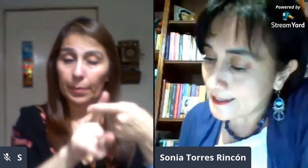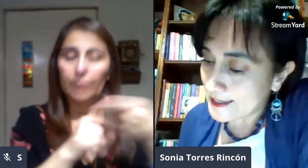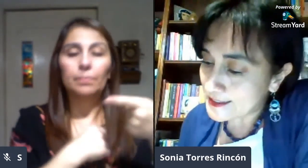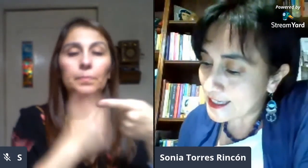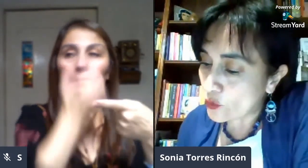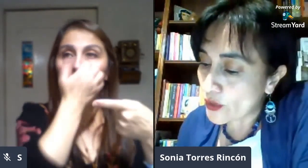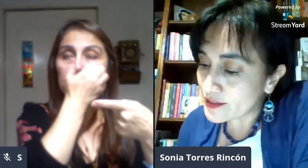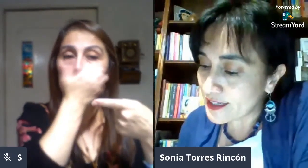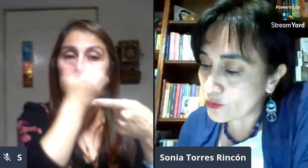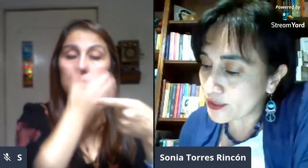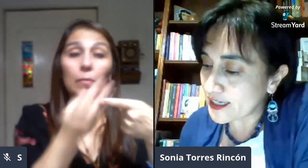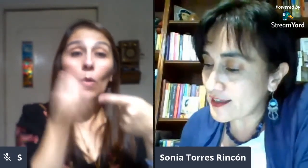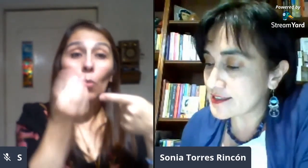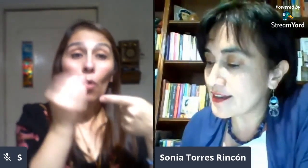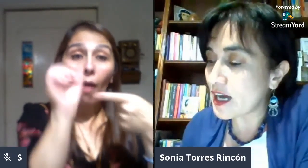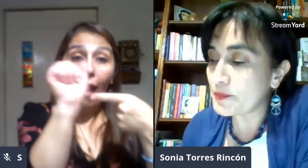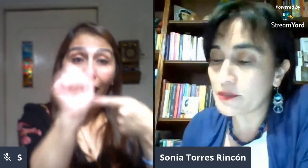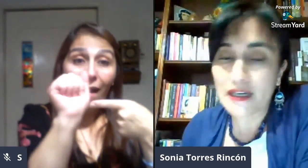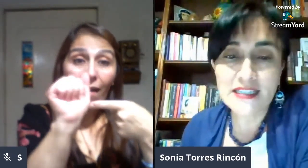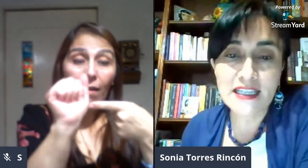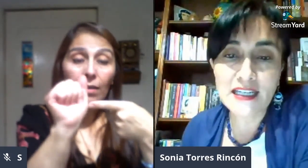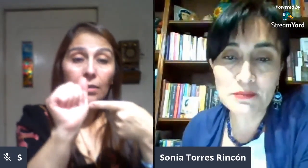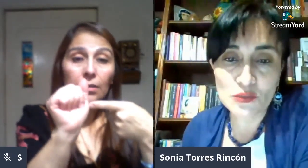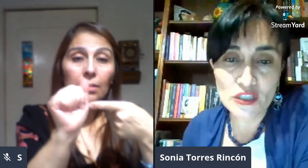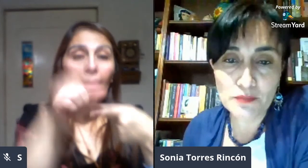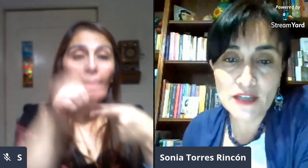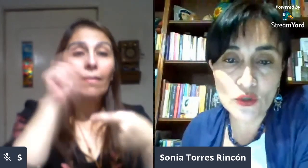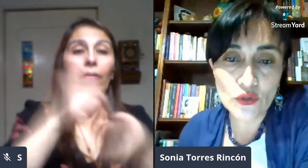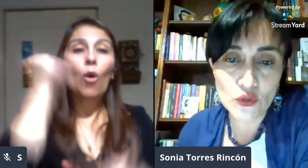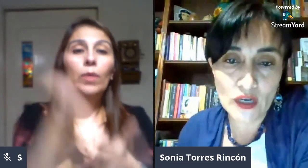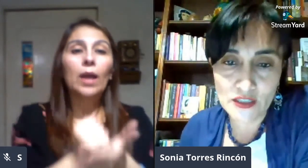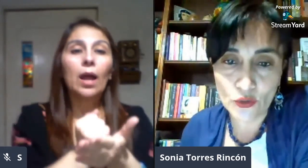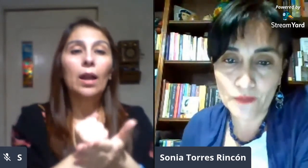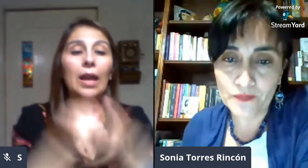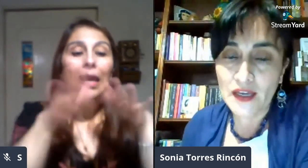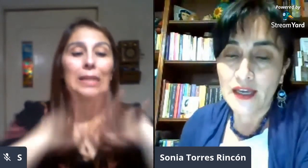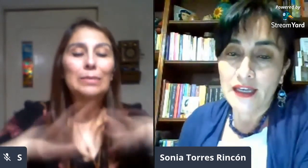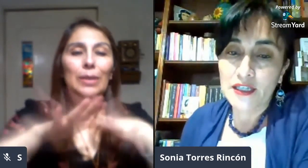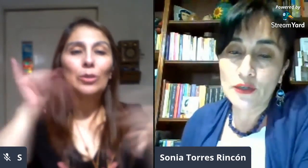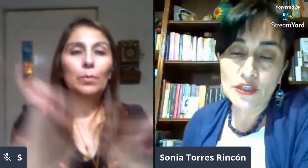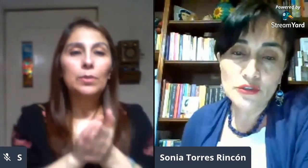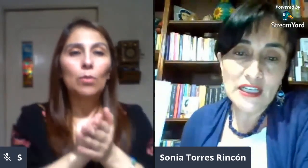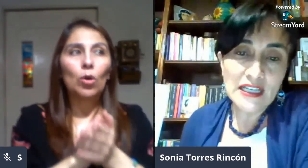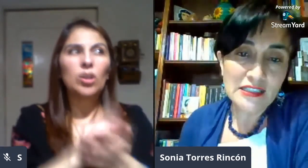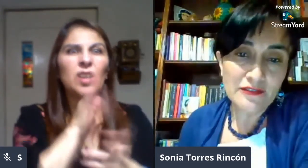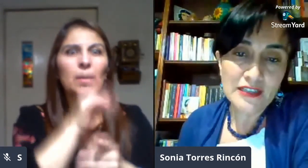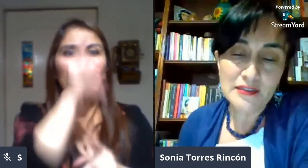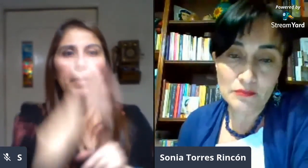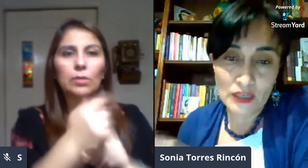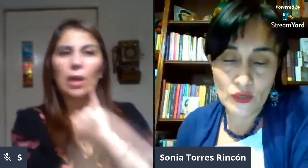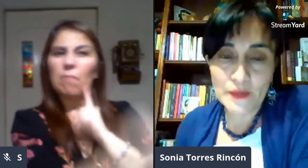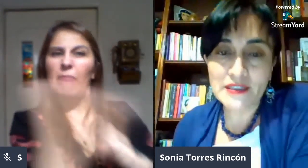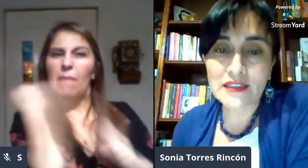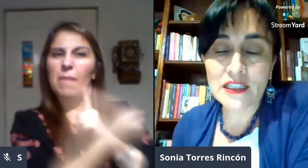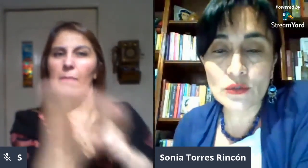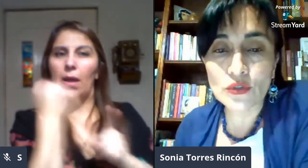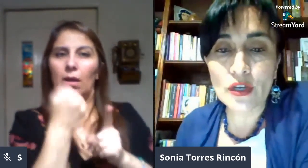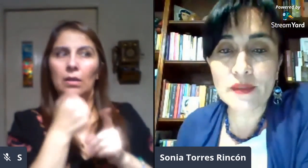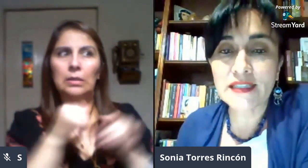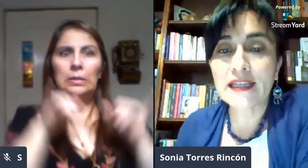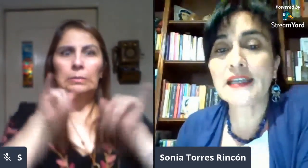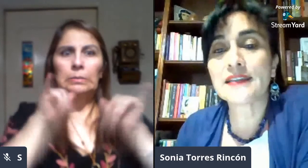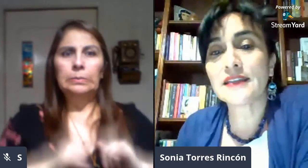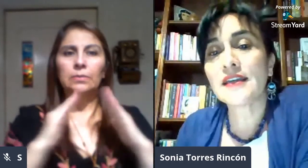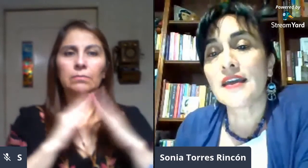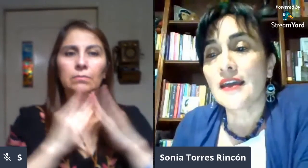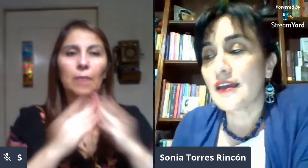mujeres se encuentran obligadas a permanecer en el mismo espacio con su agresor. Recordemos que las cifras que voy a presentar incluso